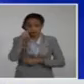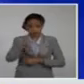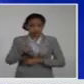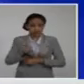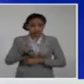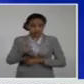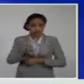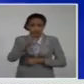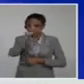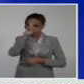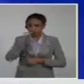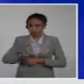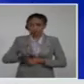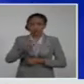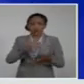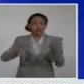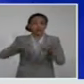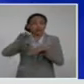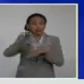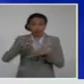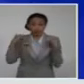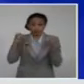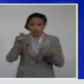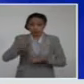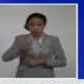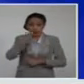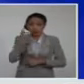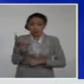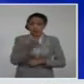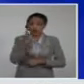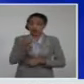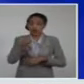director general de la Organización Mundial de la Salud, lo vamos a ver al final,